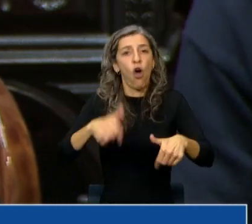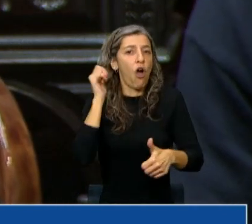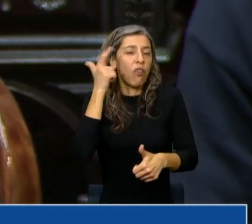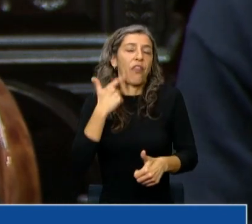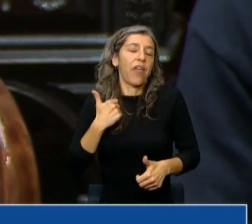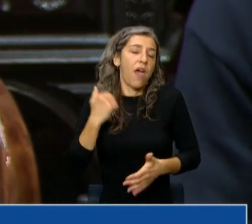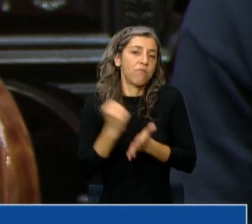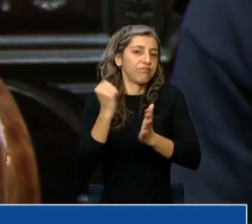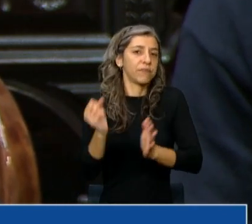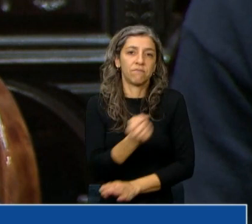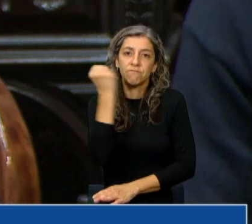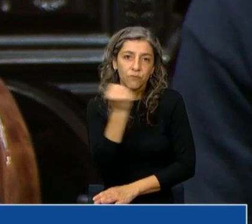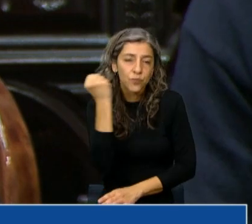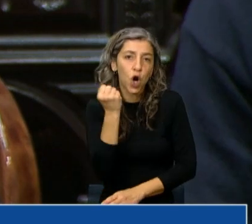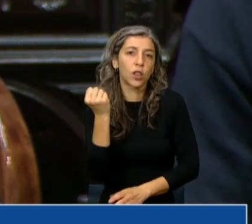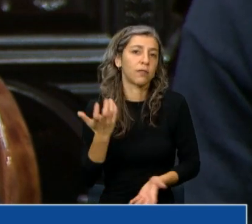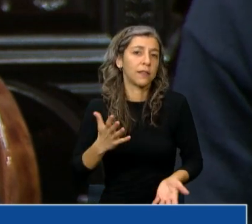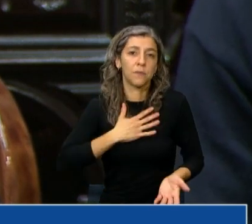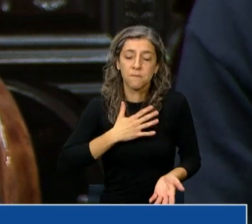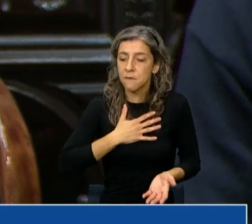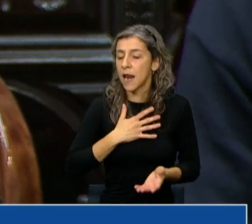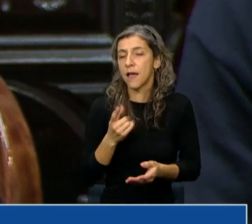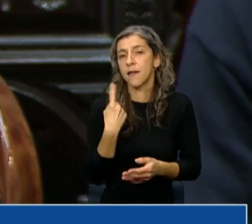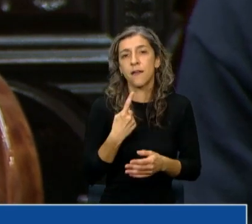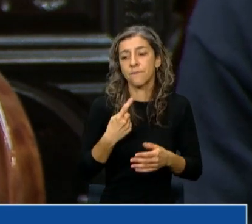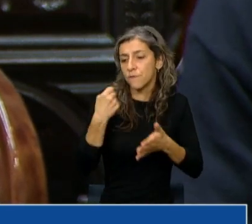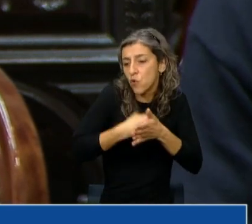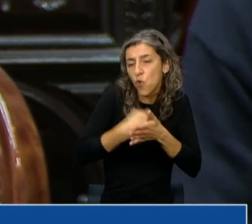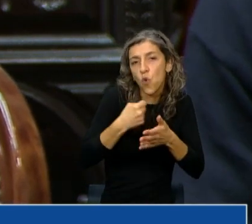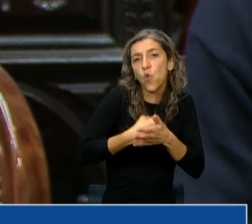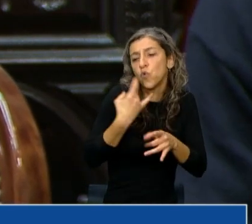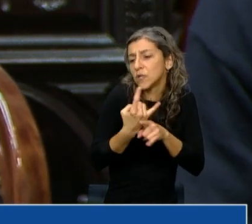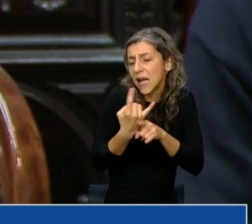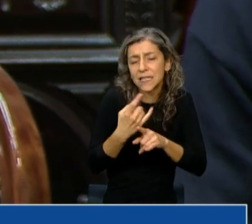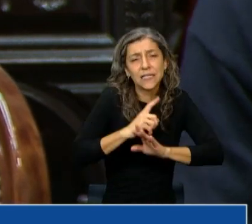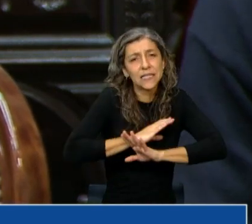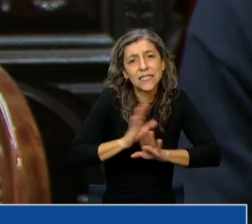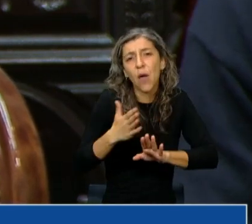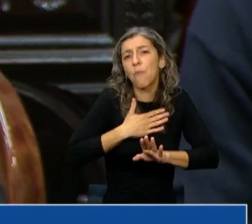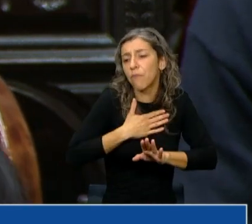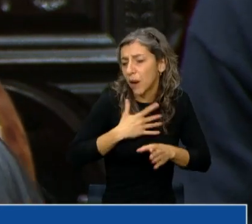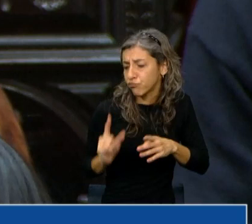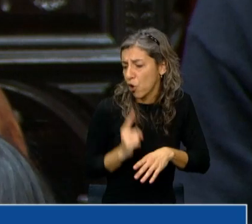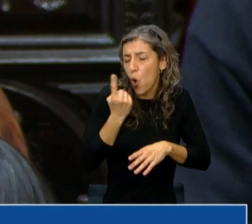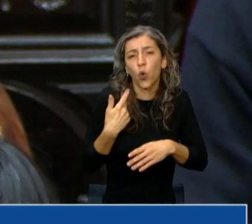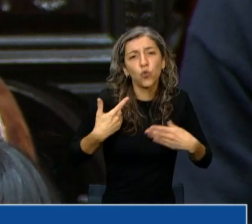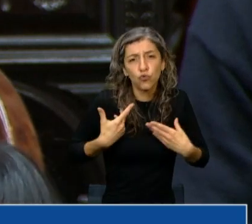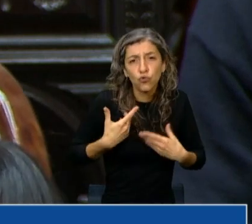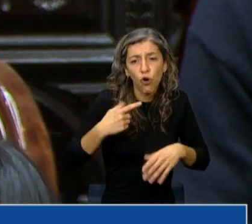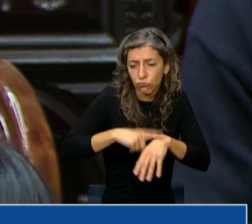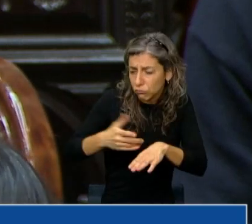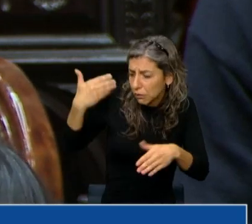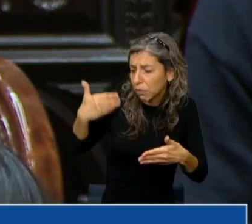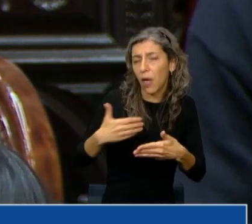del tema, ya que he sido una lucha constante de la organización que orgullosamente me ha tocado conducir durante mucho tiempo, que